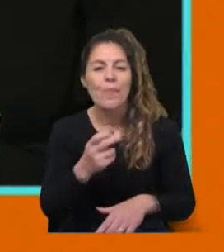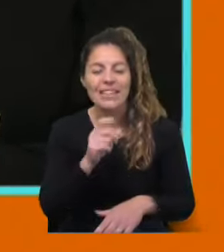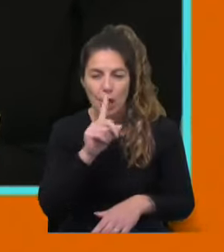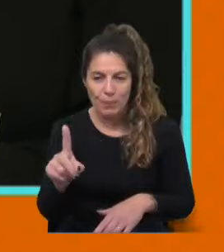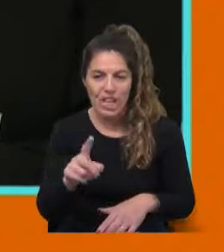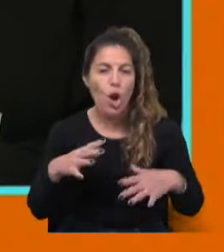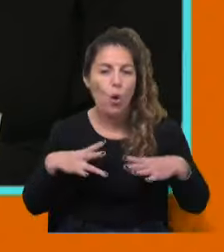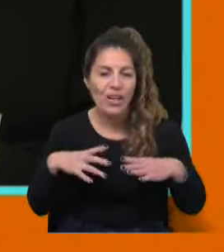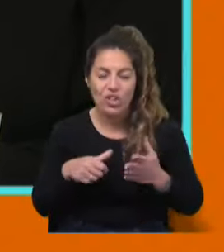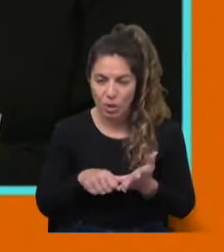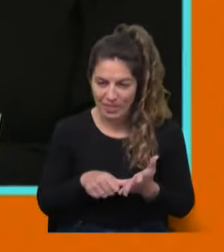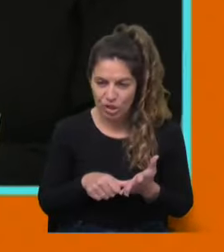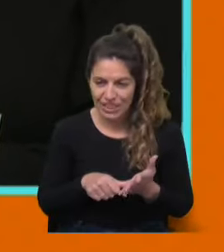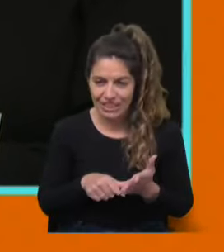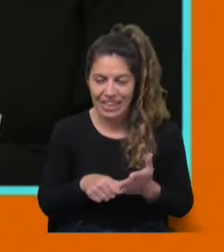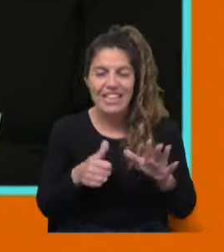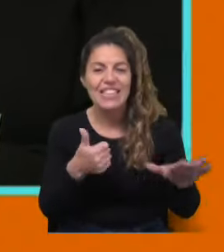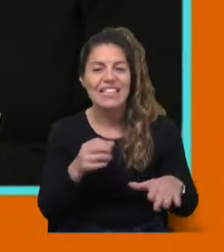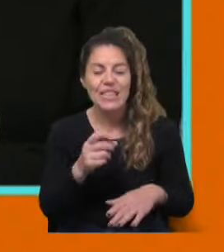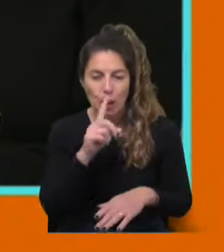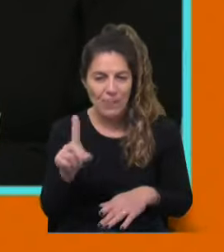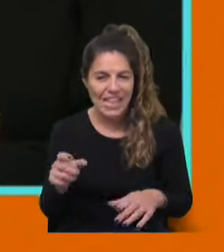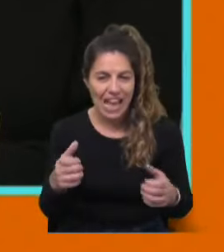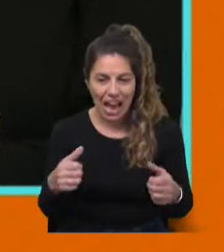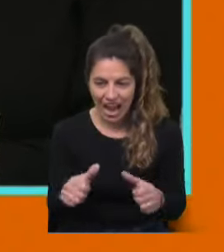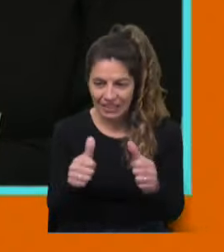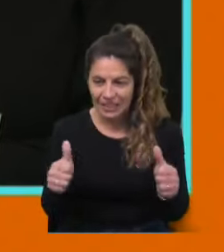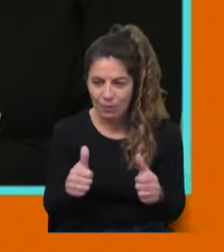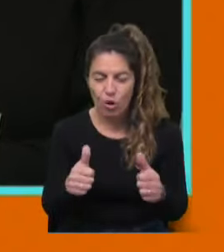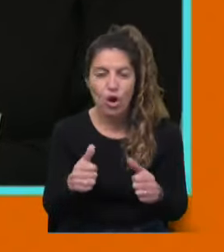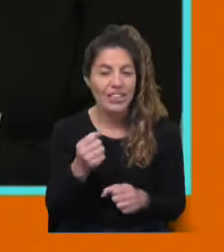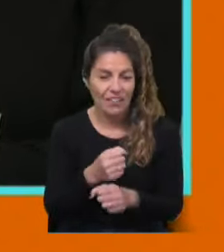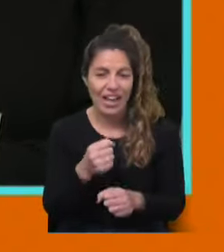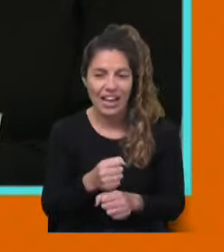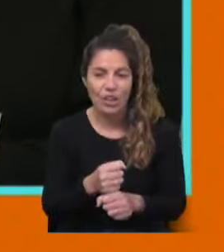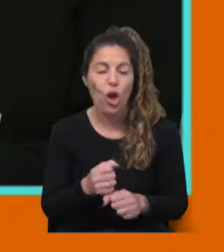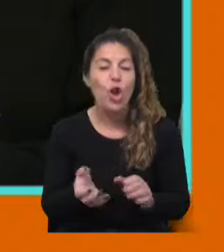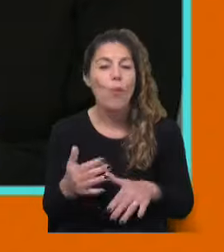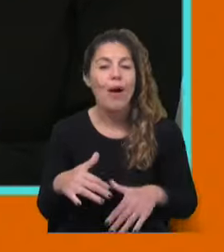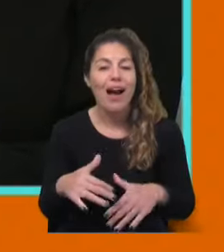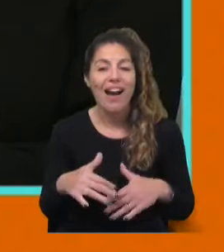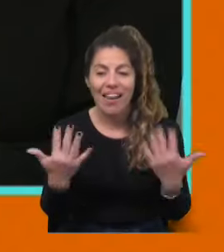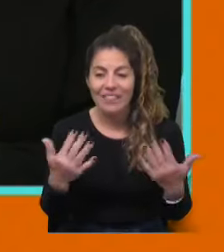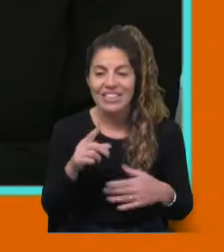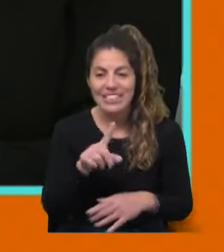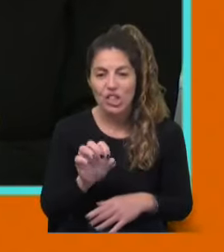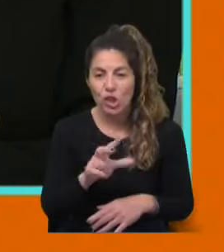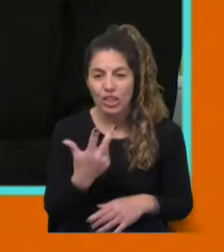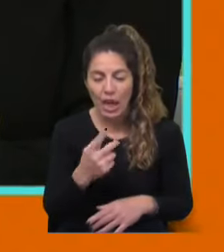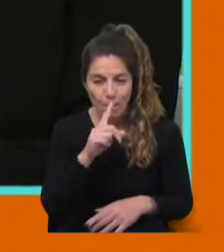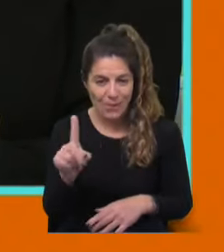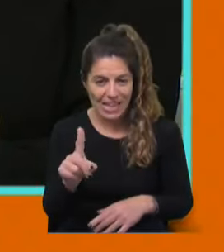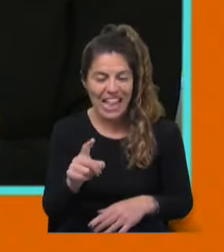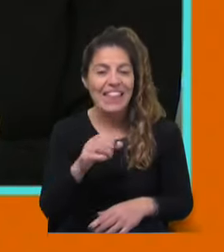entre jubilados y pensionistas, hay 60.000 activos y lo más grave de toda la situación de la caja que hay 103.000 en declaración de no